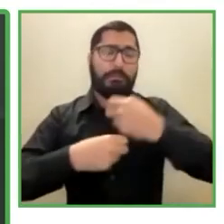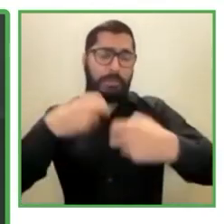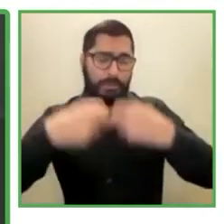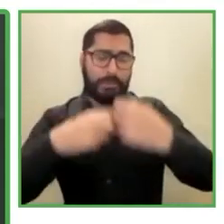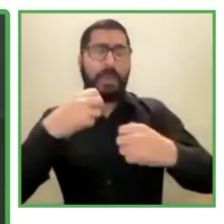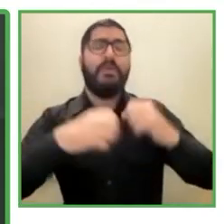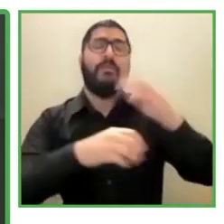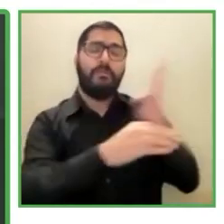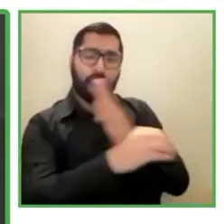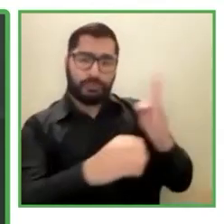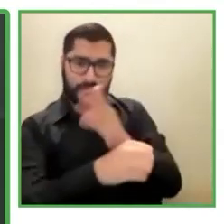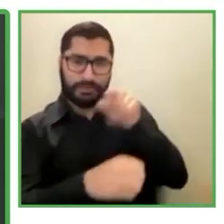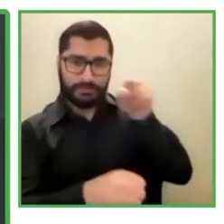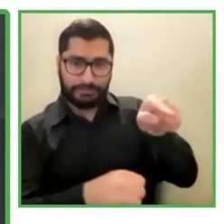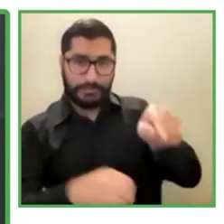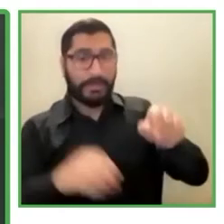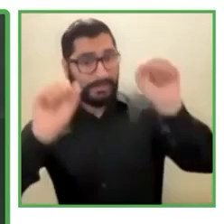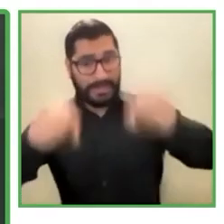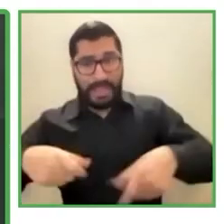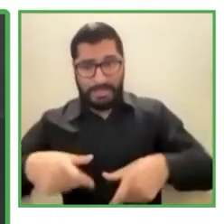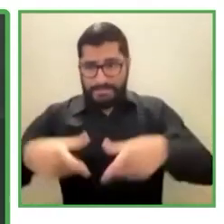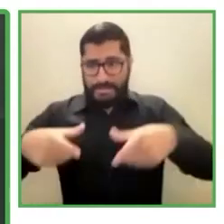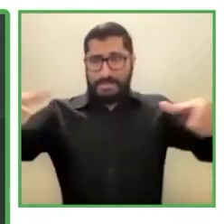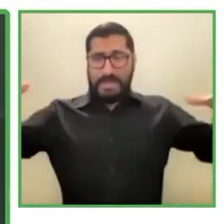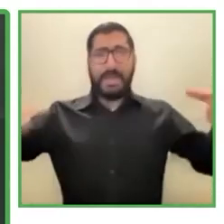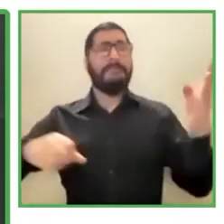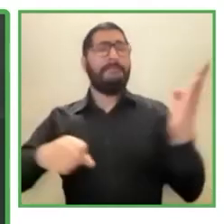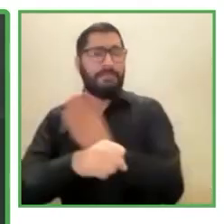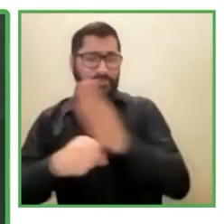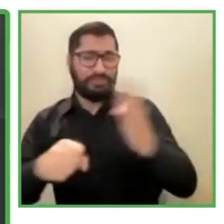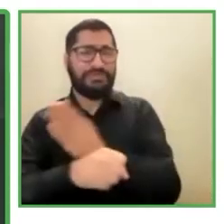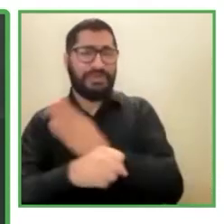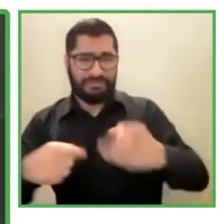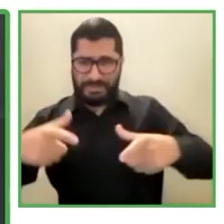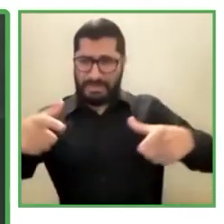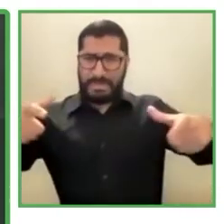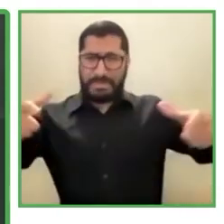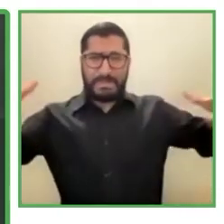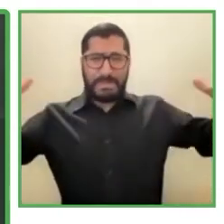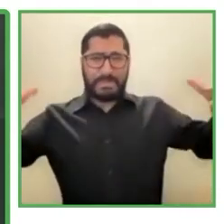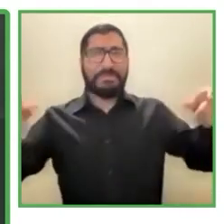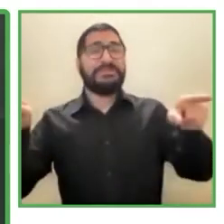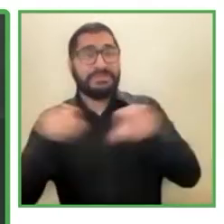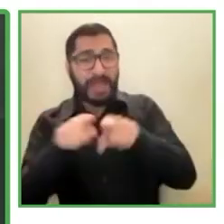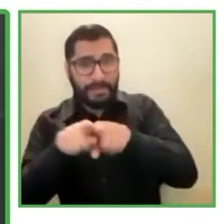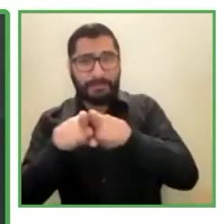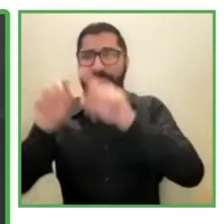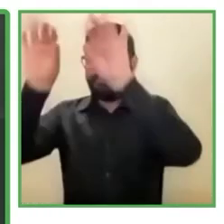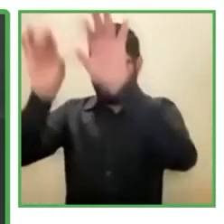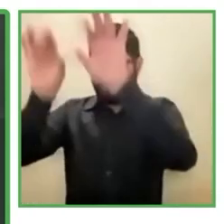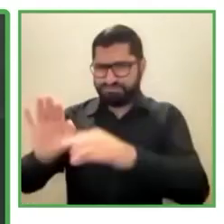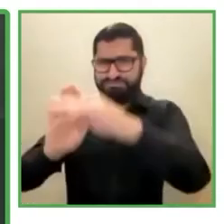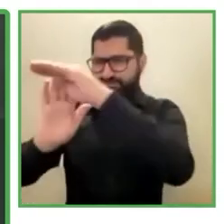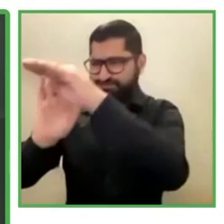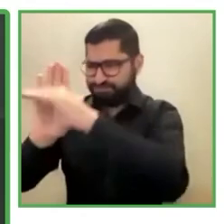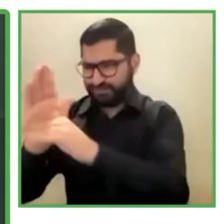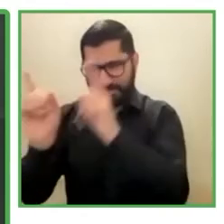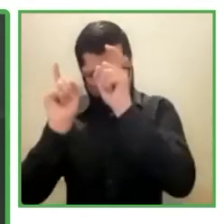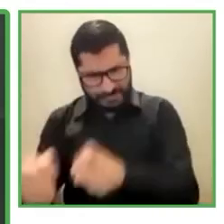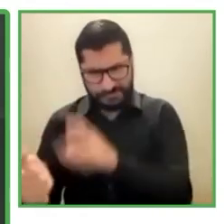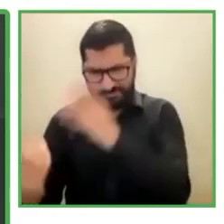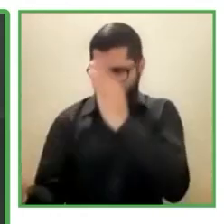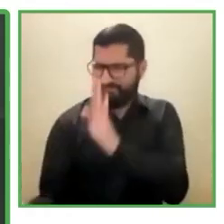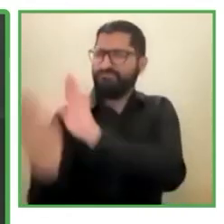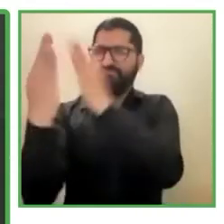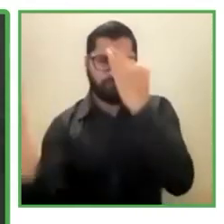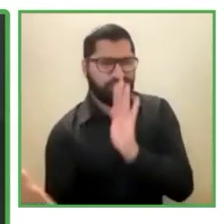automatización y digitalización que enfrenta el mundo de la producción y el trabajo. El segundo factor importante